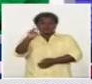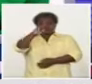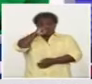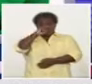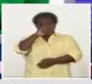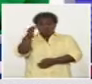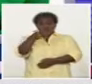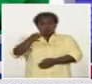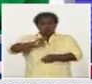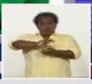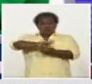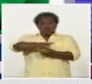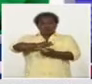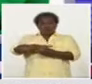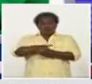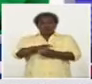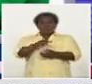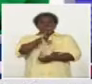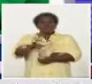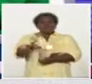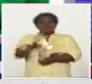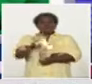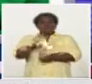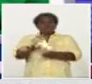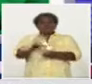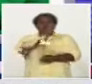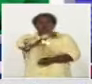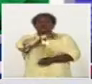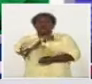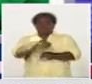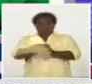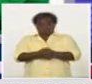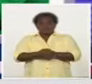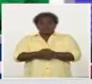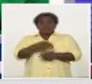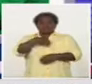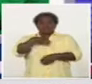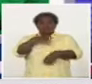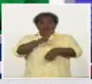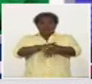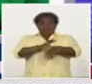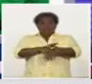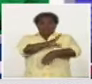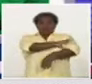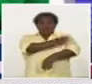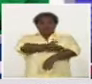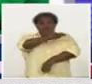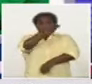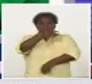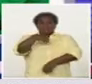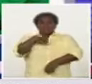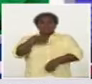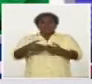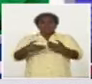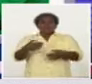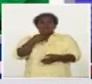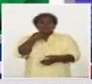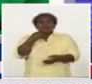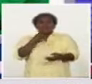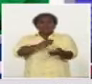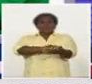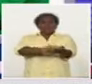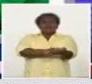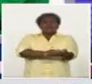Cotorro, con antecedentes de hipertensión arterial, cardiopatía isquémica, diabetes mellitus,